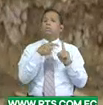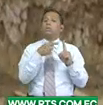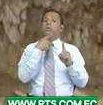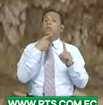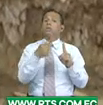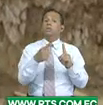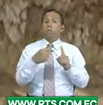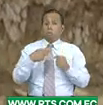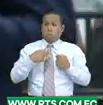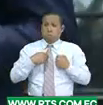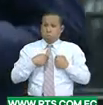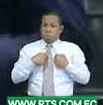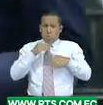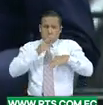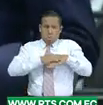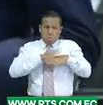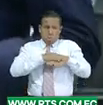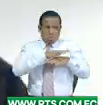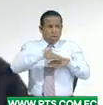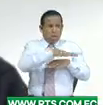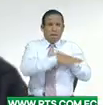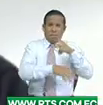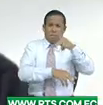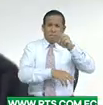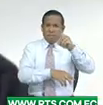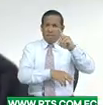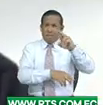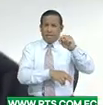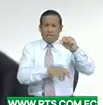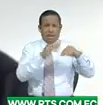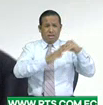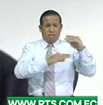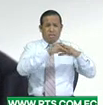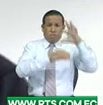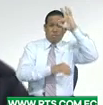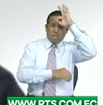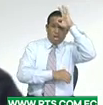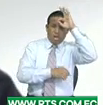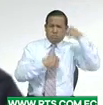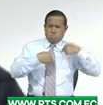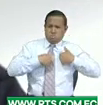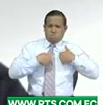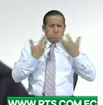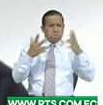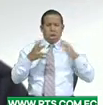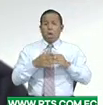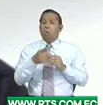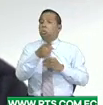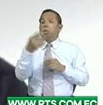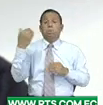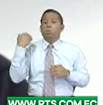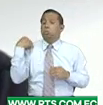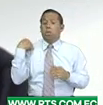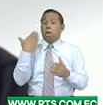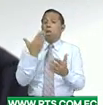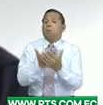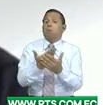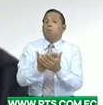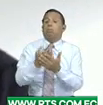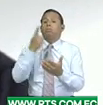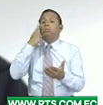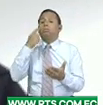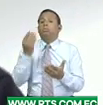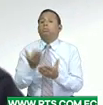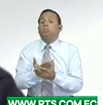con el caso Pedernales ni con Daniel Mendoza. Porque ustedes no van a tener un documento que pruebe que yo hice tráfico